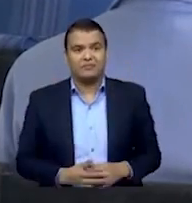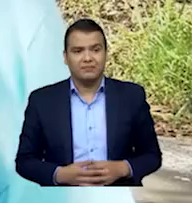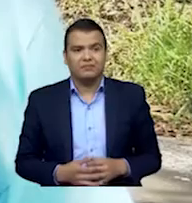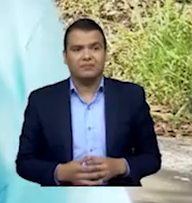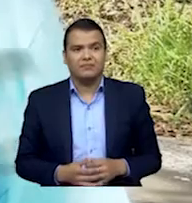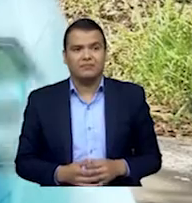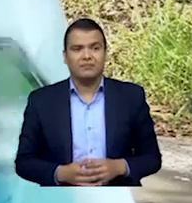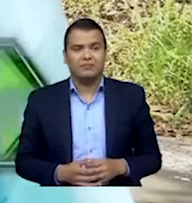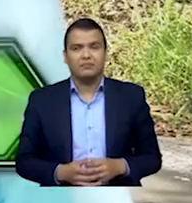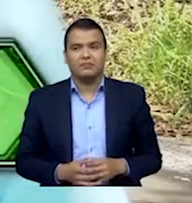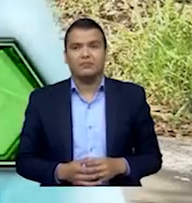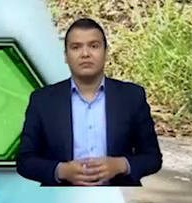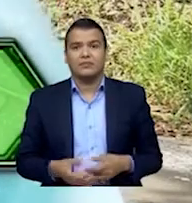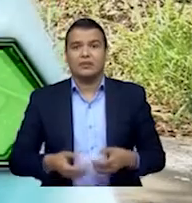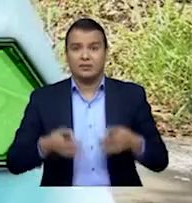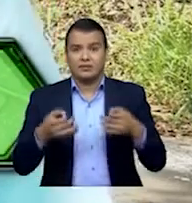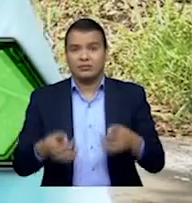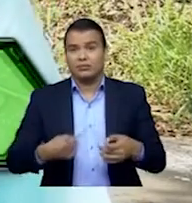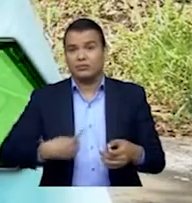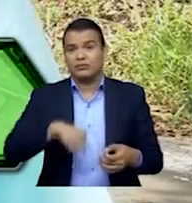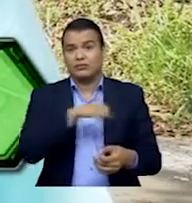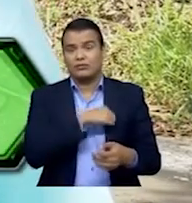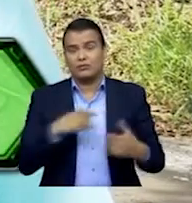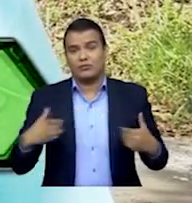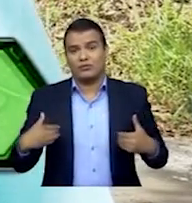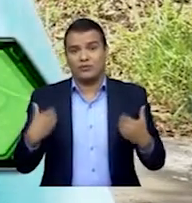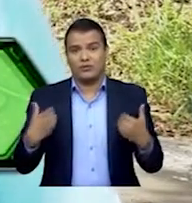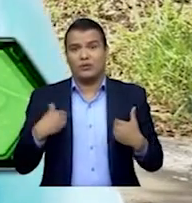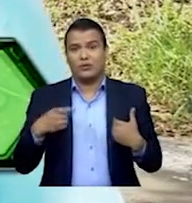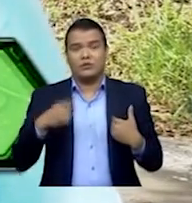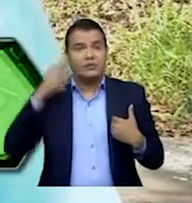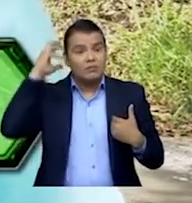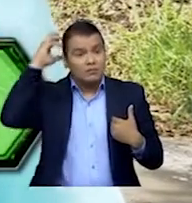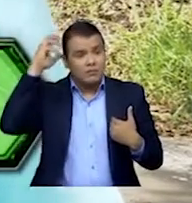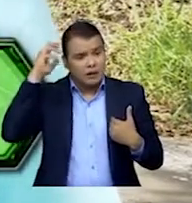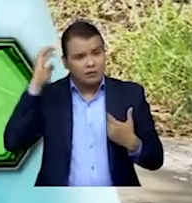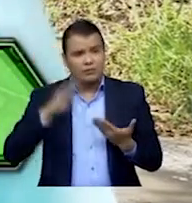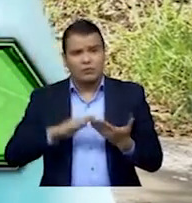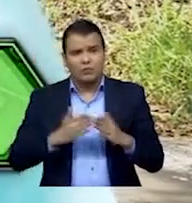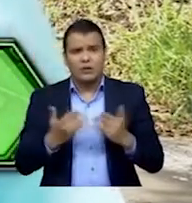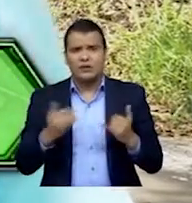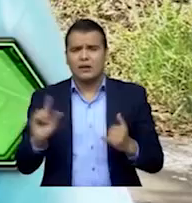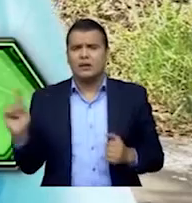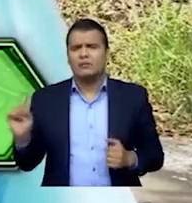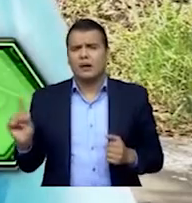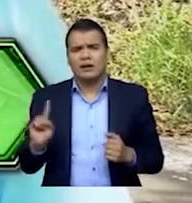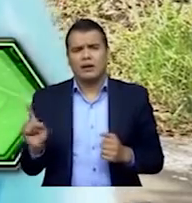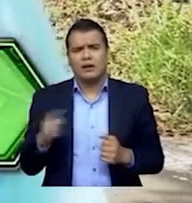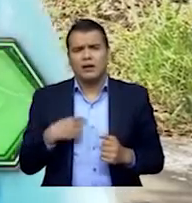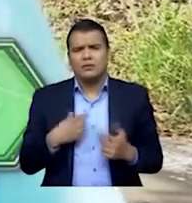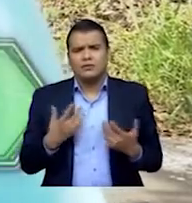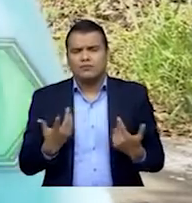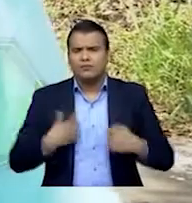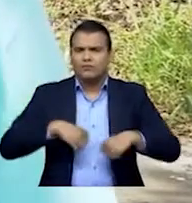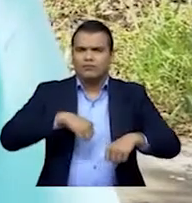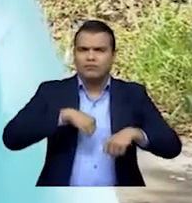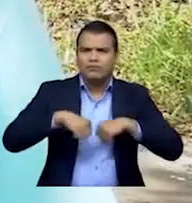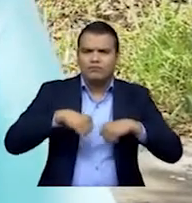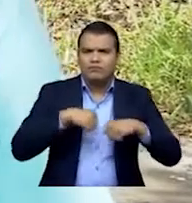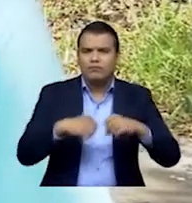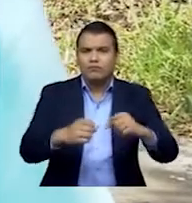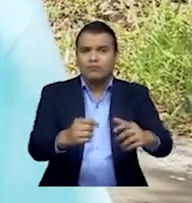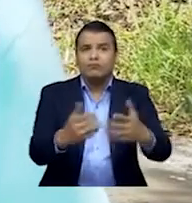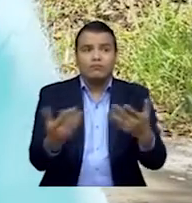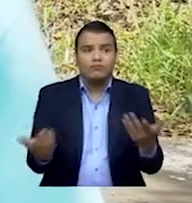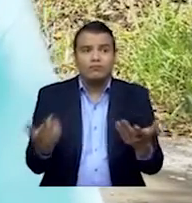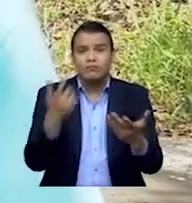muy contento la comunidad de fans desde hace muchísimos años viene haciéndose llamado para que el